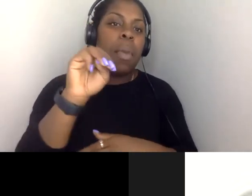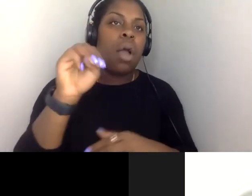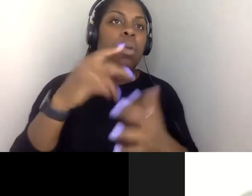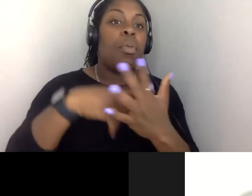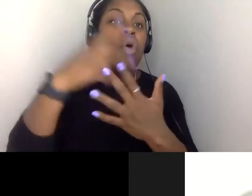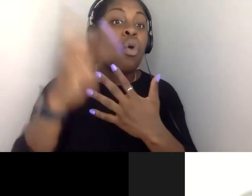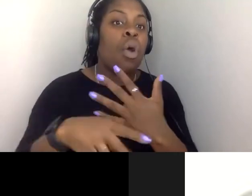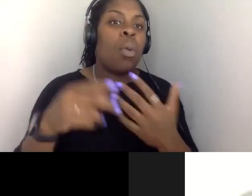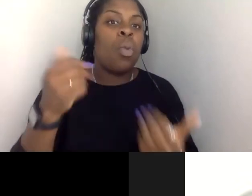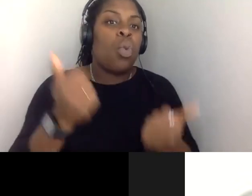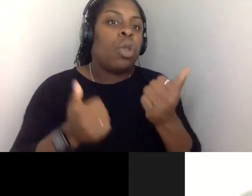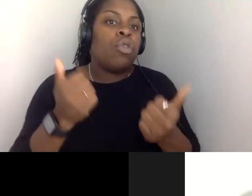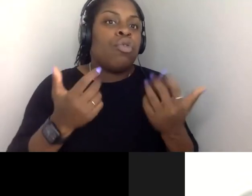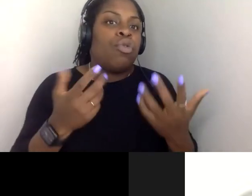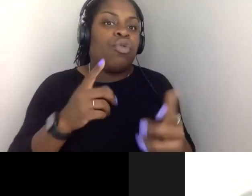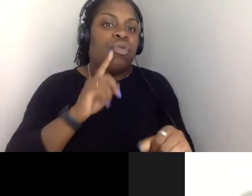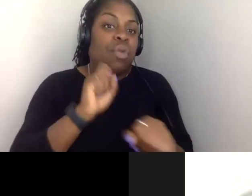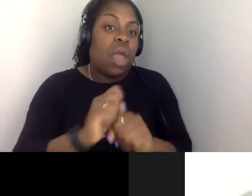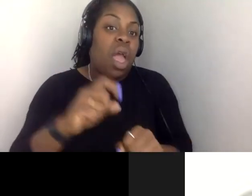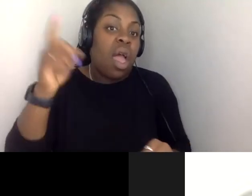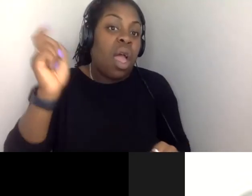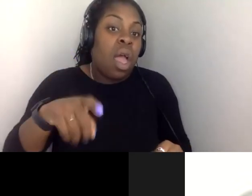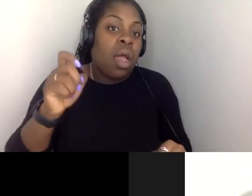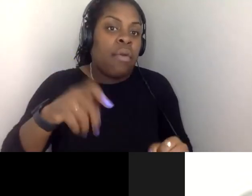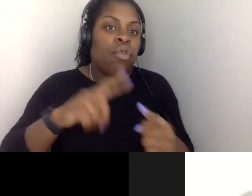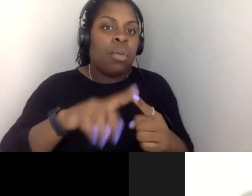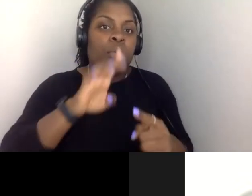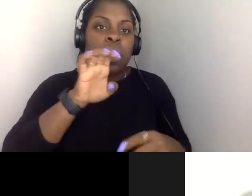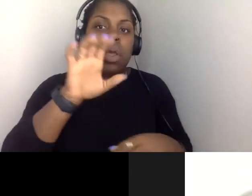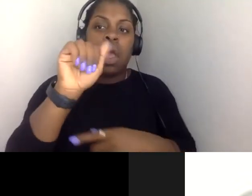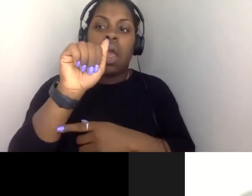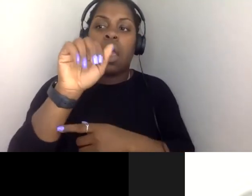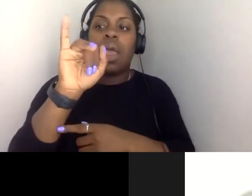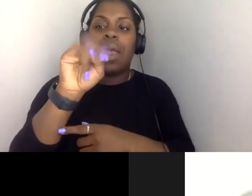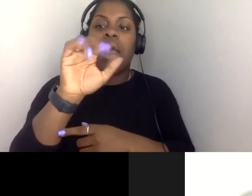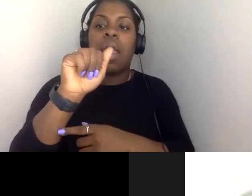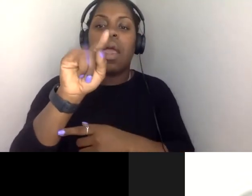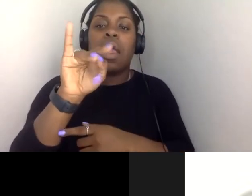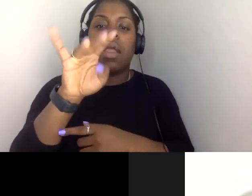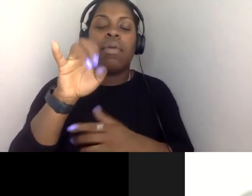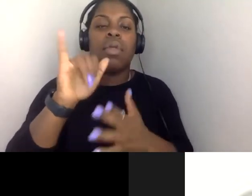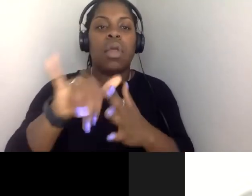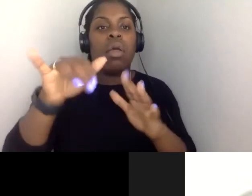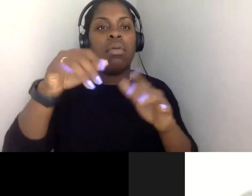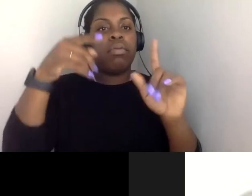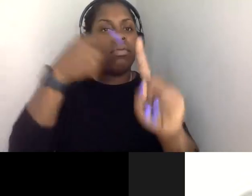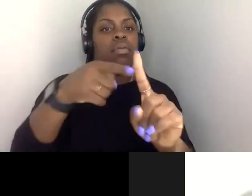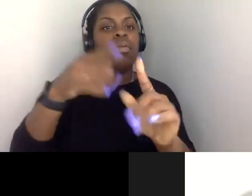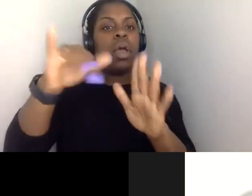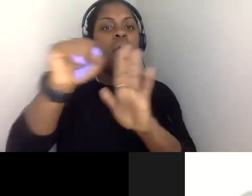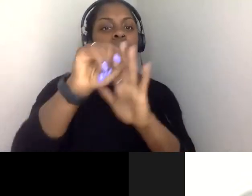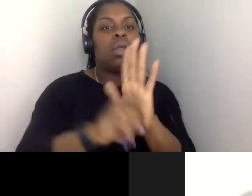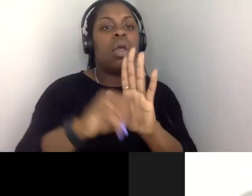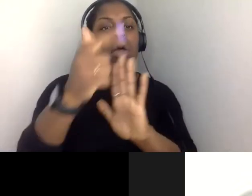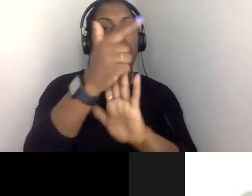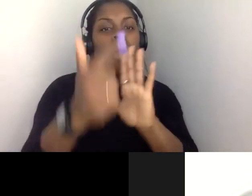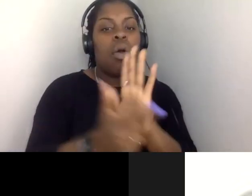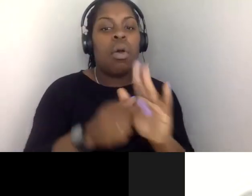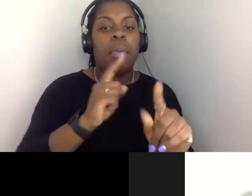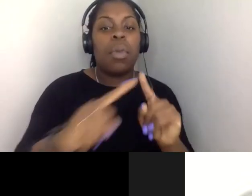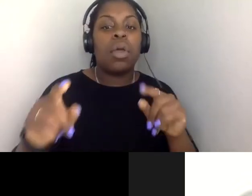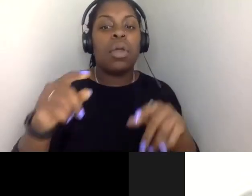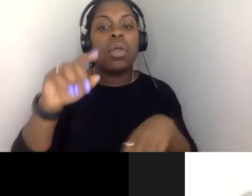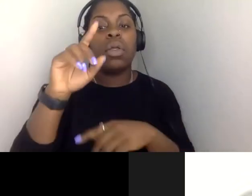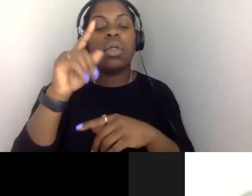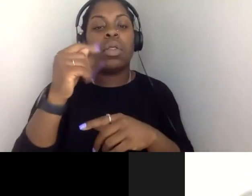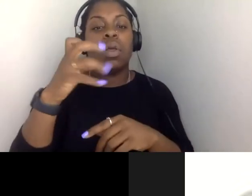va a tener un programa de monitoreo electrónico que tendría entonces que estar activado o esforzado por algún tipo